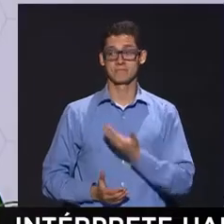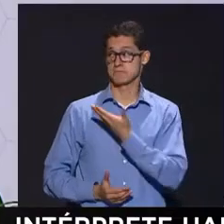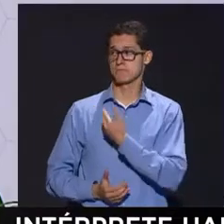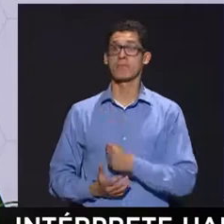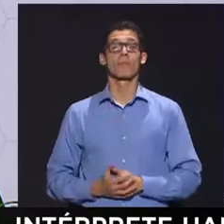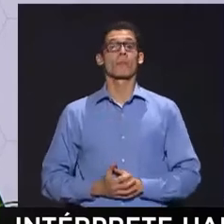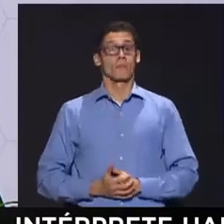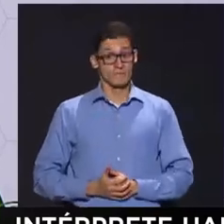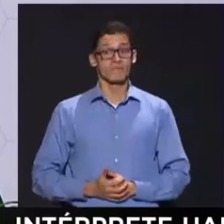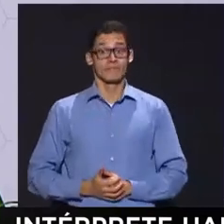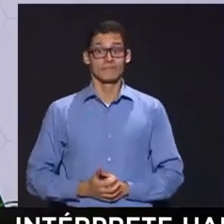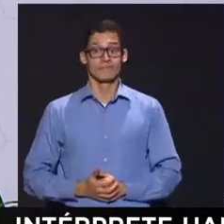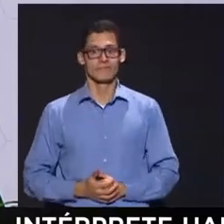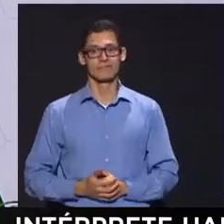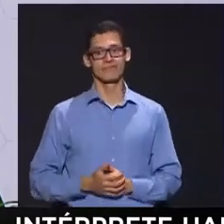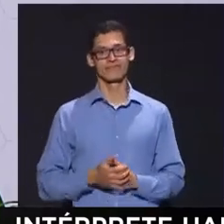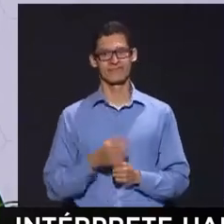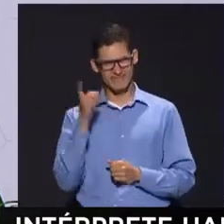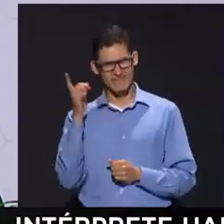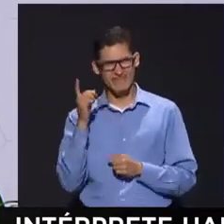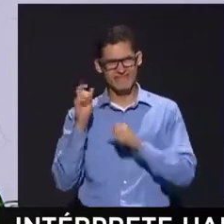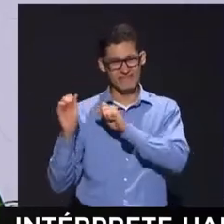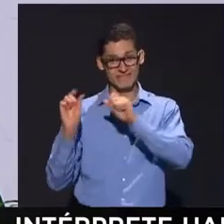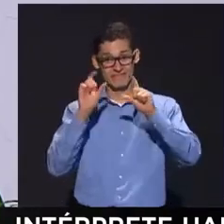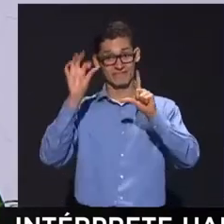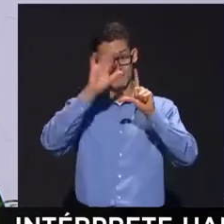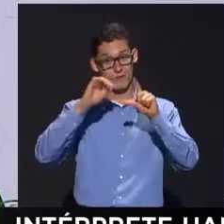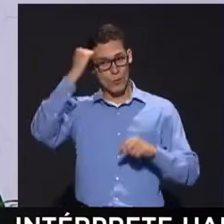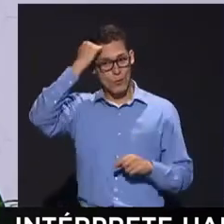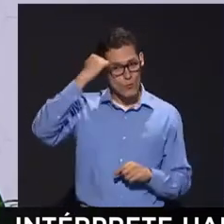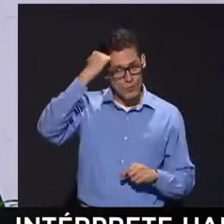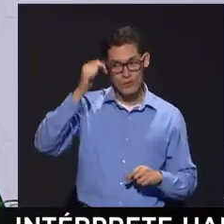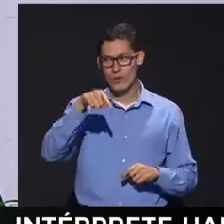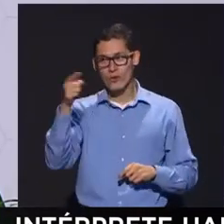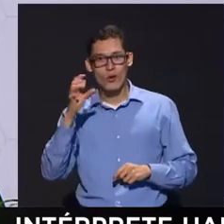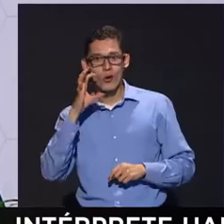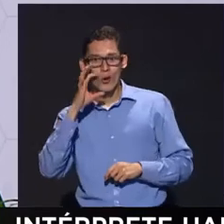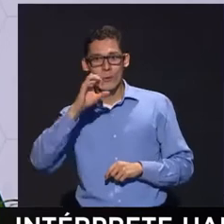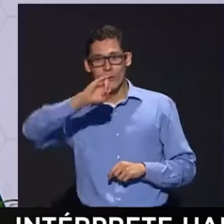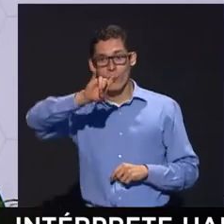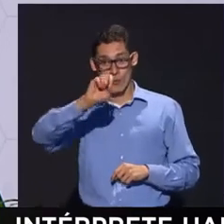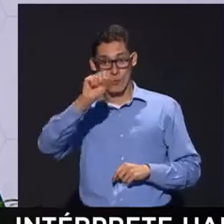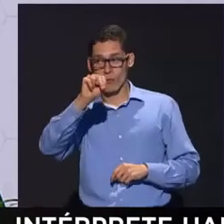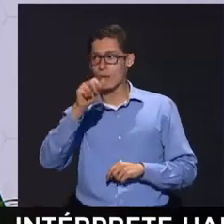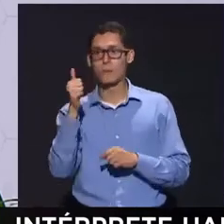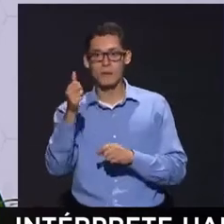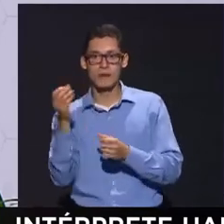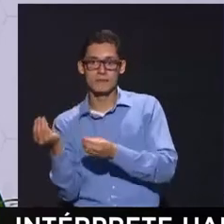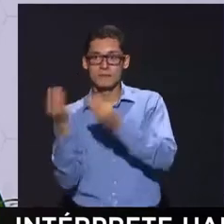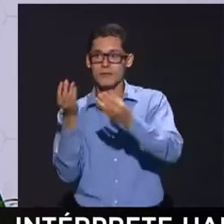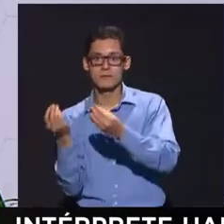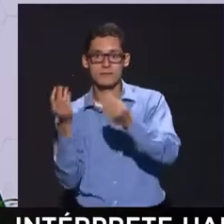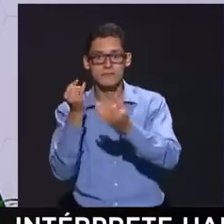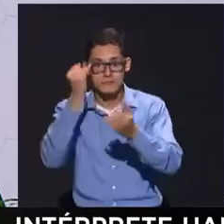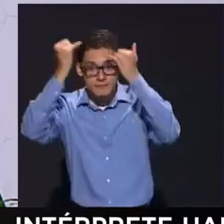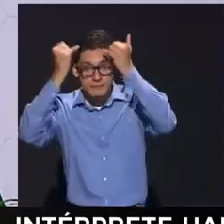Bueno, definitivamente Juan Carlos y el profesor Tobón siempre nos sorprenden con todo su conocimiento y nos dan como esos tipsitos para